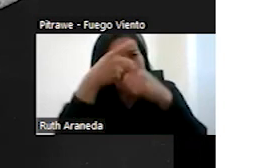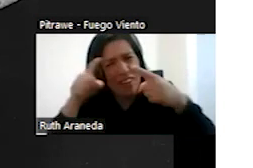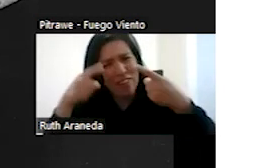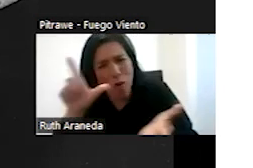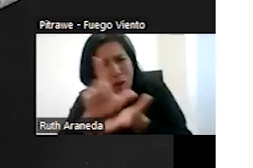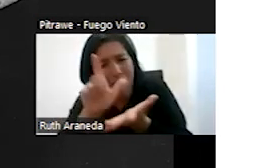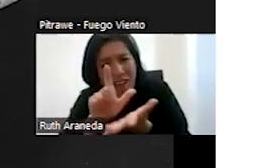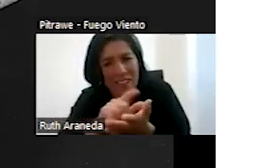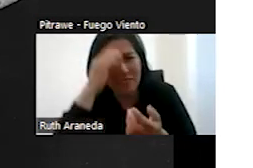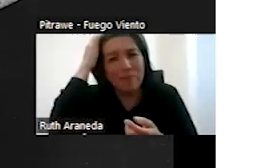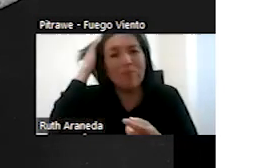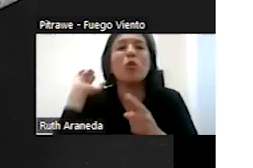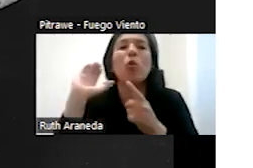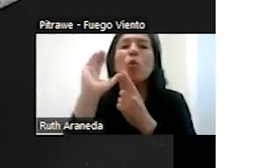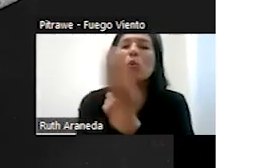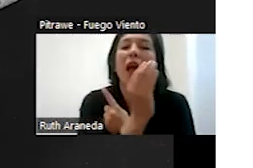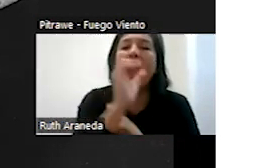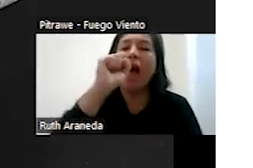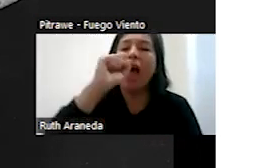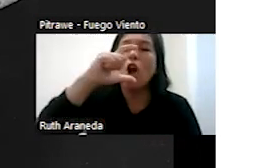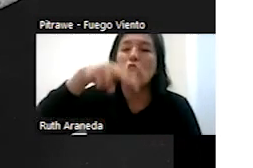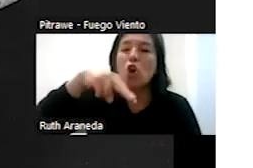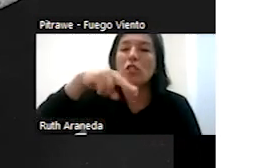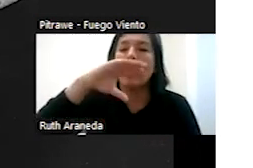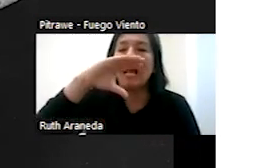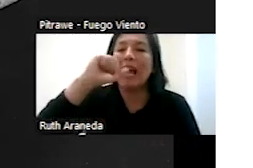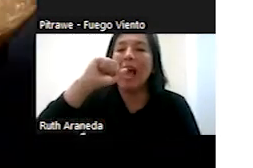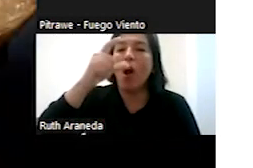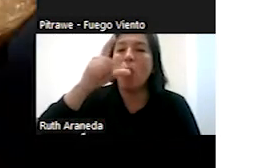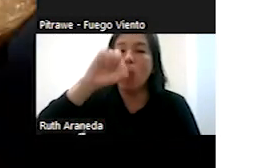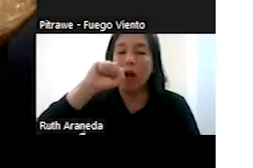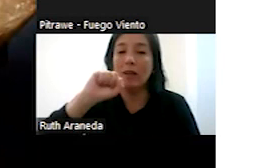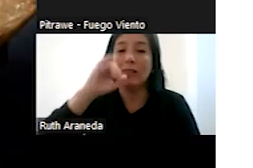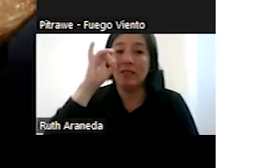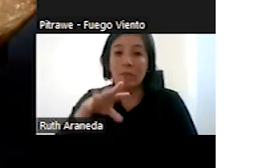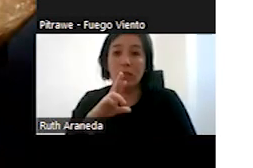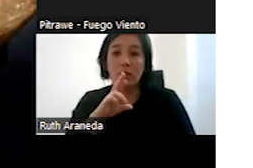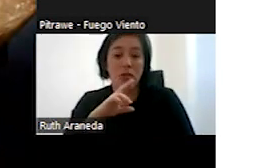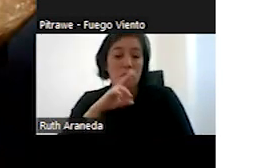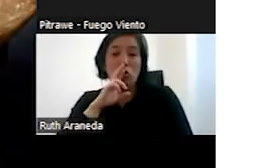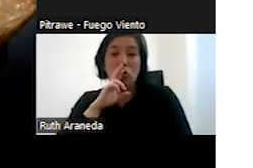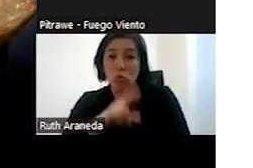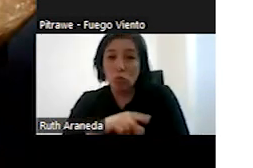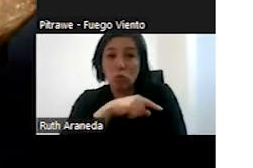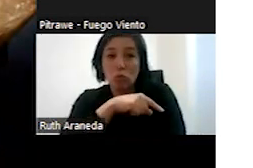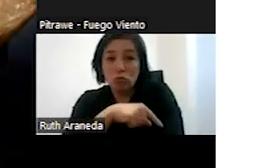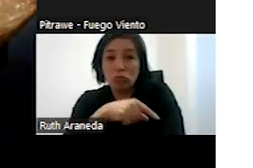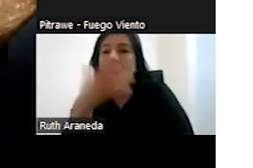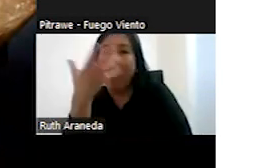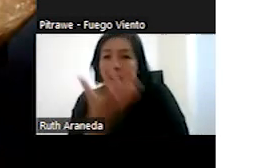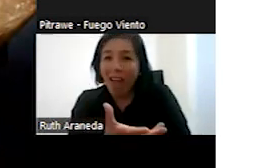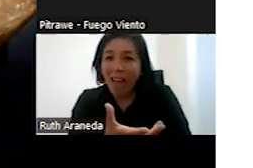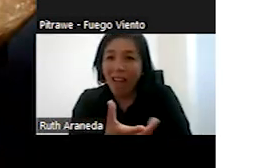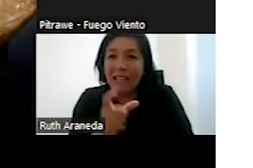Aconcagua. En cada zona de la zona centro-sur se encuentran fuera de contexto, normalmente. O sea, el arado